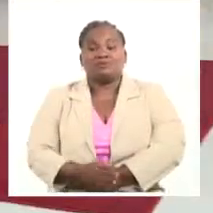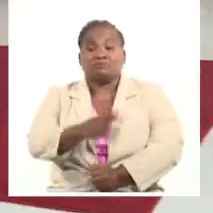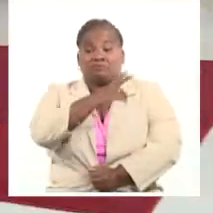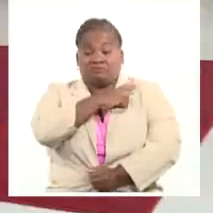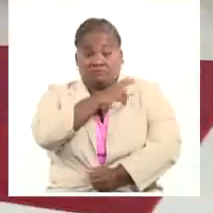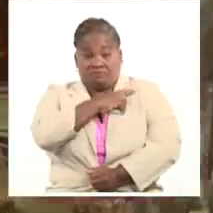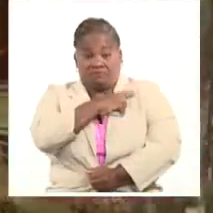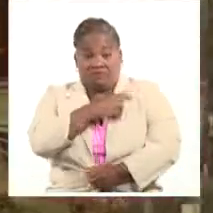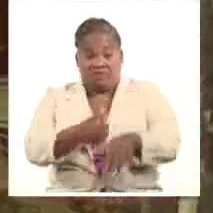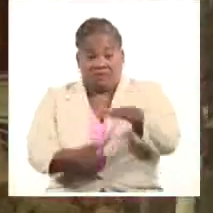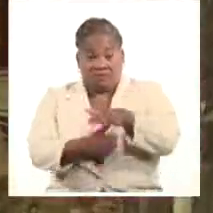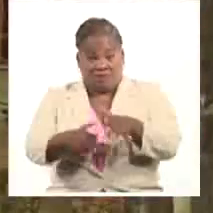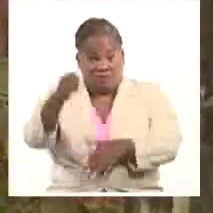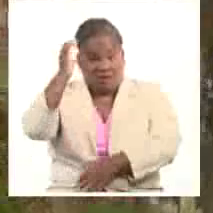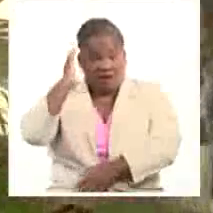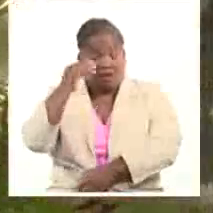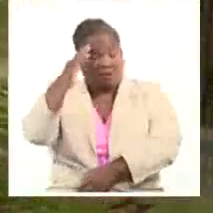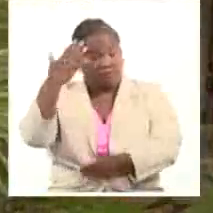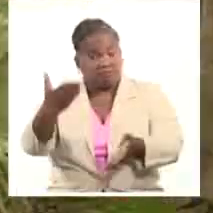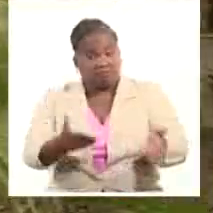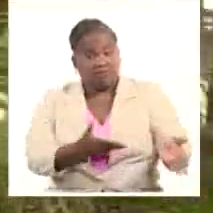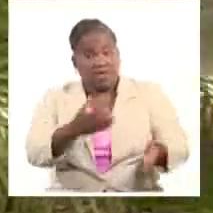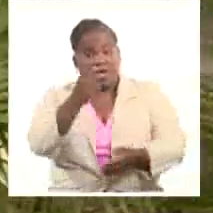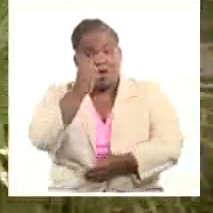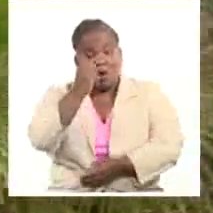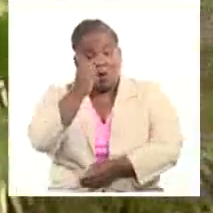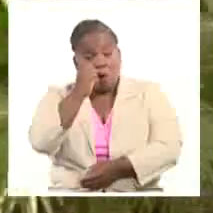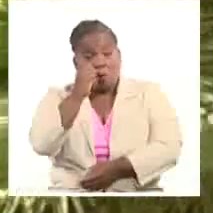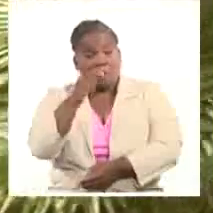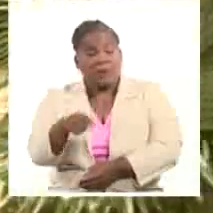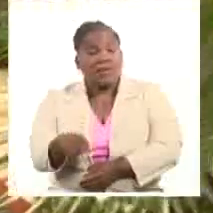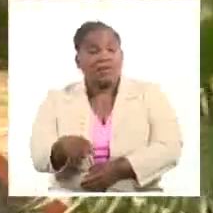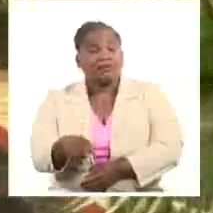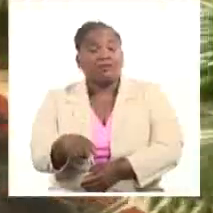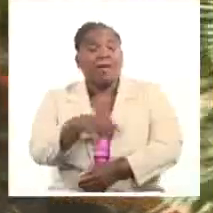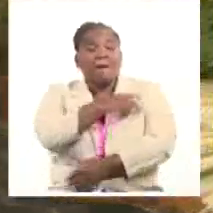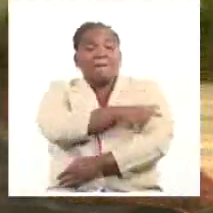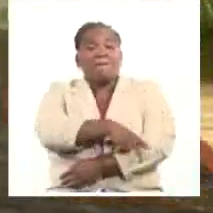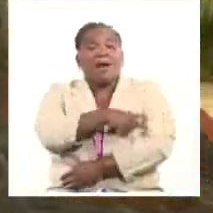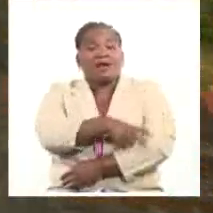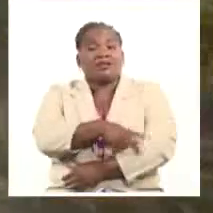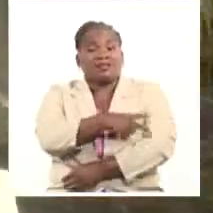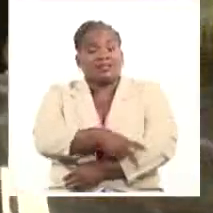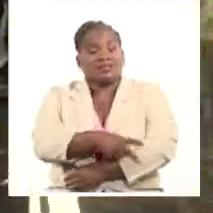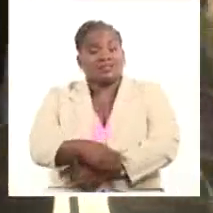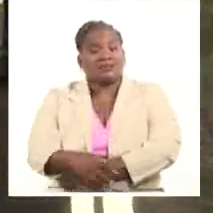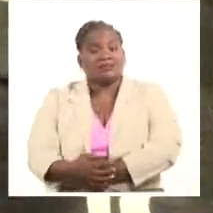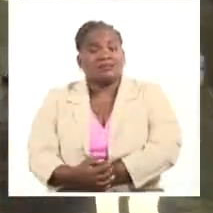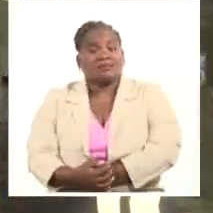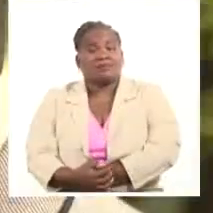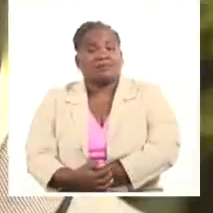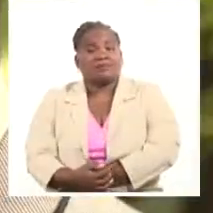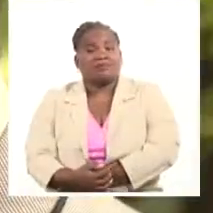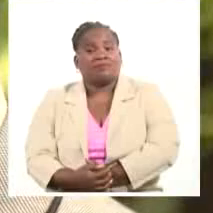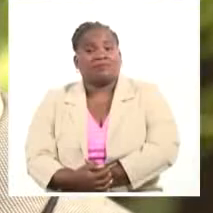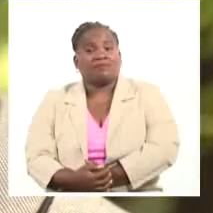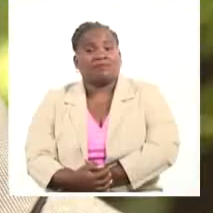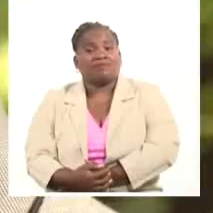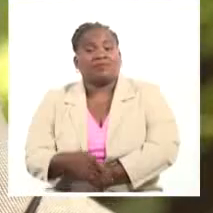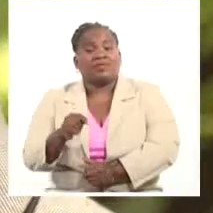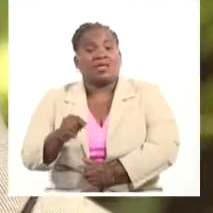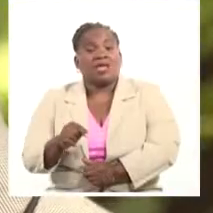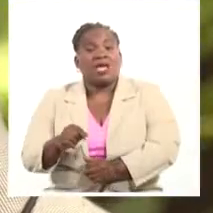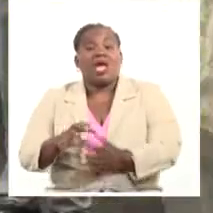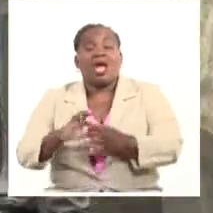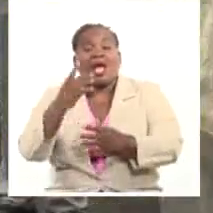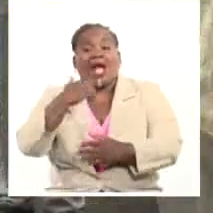Estado dio la bienvenida al excelentísimo señor Sheikh Tijan Hidara, quien entregó las cartas que lo acreditan como embajador de la República de